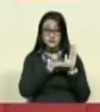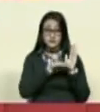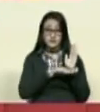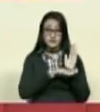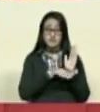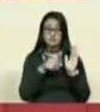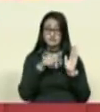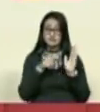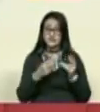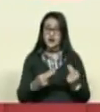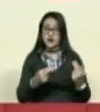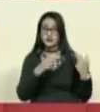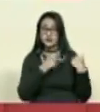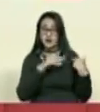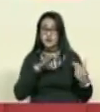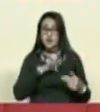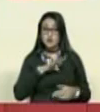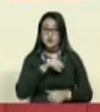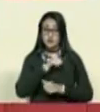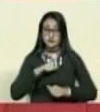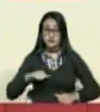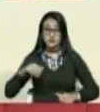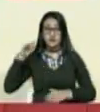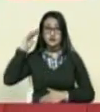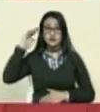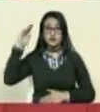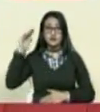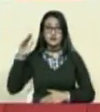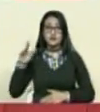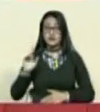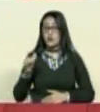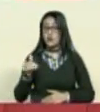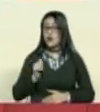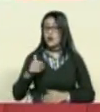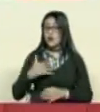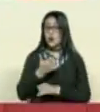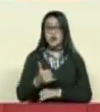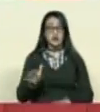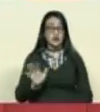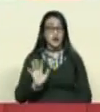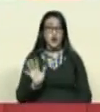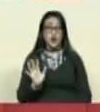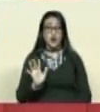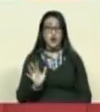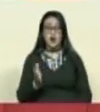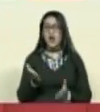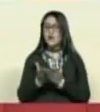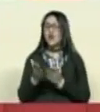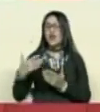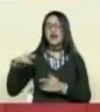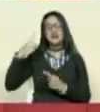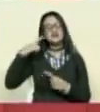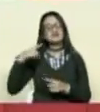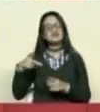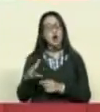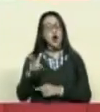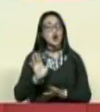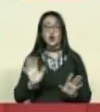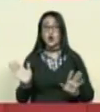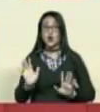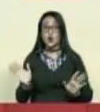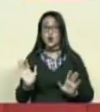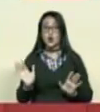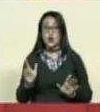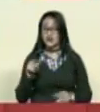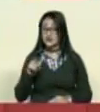altas responsabilidades en la Fuerza Armada Nacional Bolivariana, no es cualquier proyecto. Una escuela más se abrió, no.